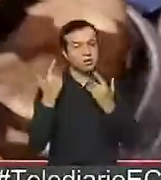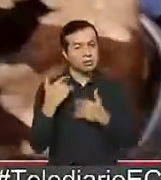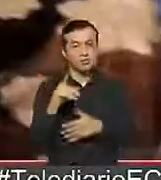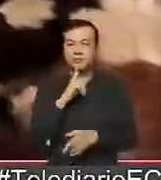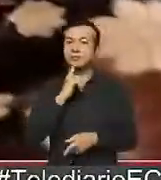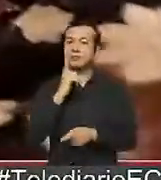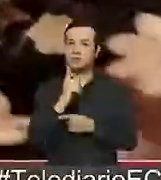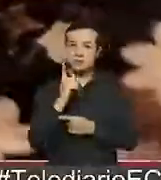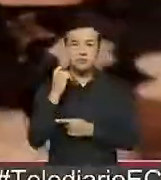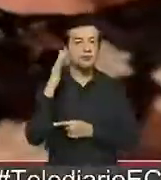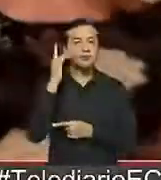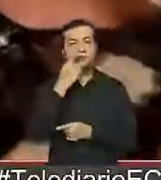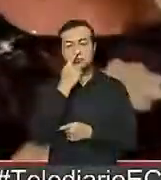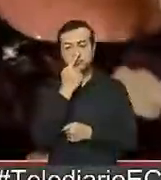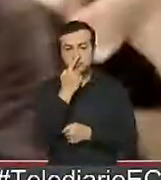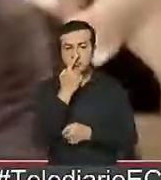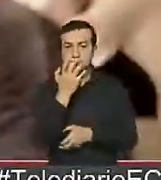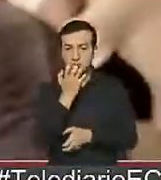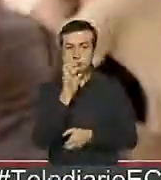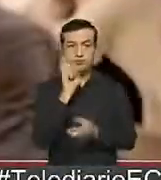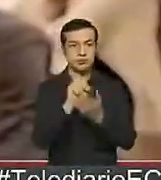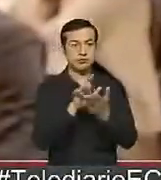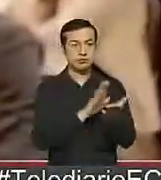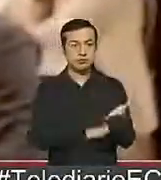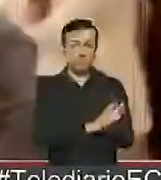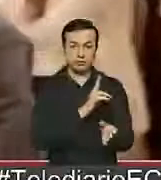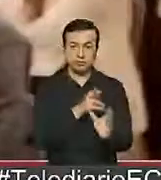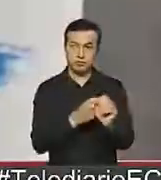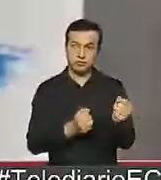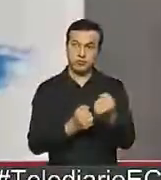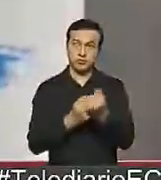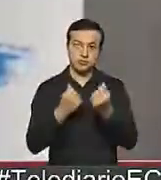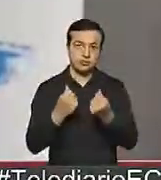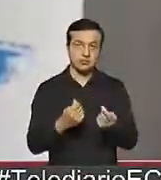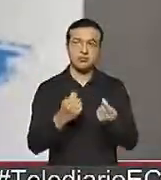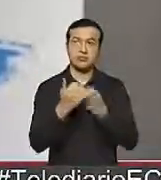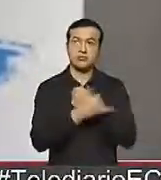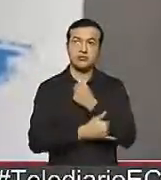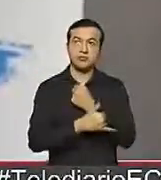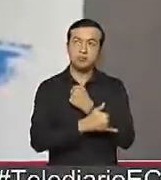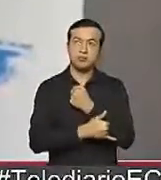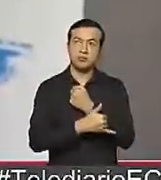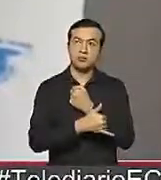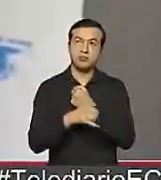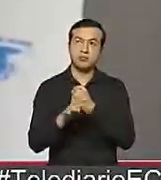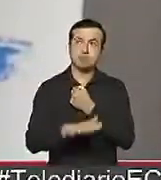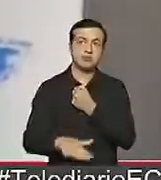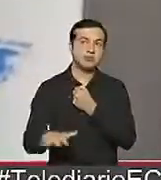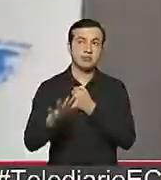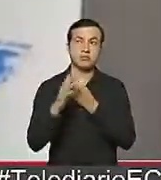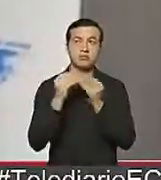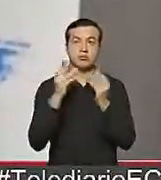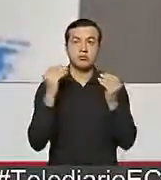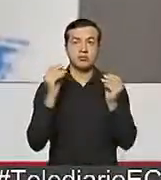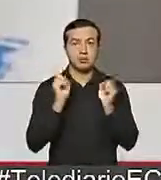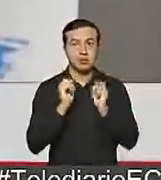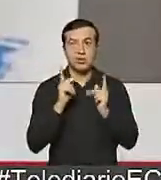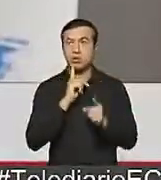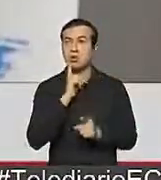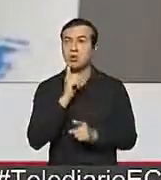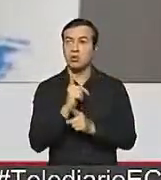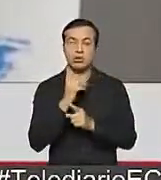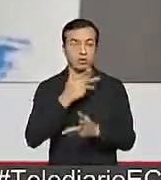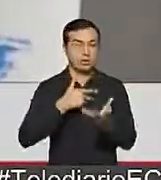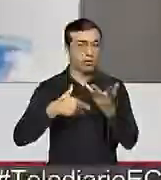por lo cual han ampliado su interés en ser parte de proyectos en territorio nacional. Es un país rico de oportunidades para